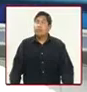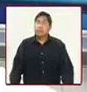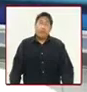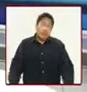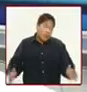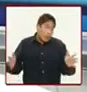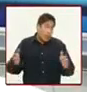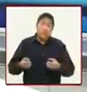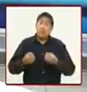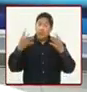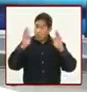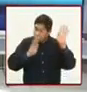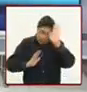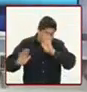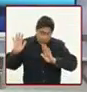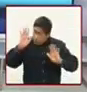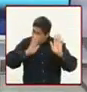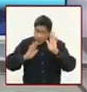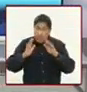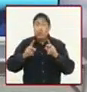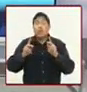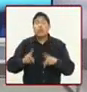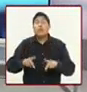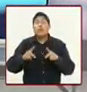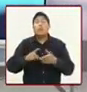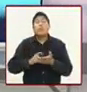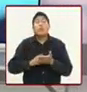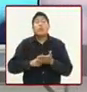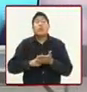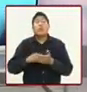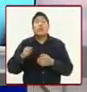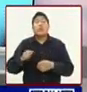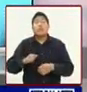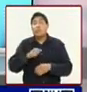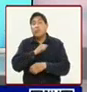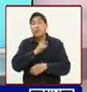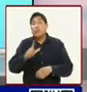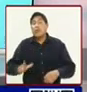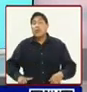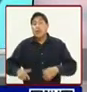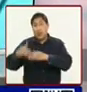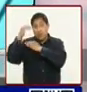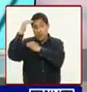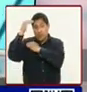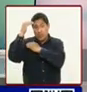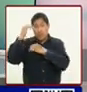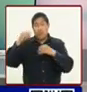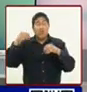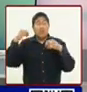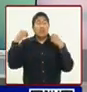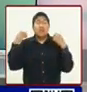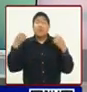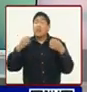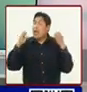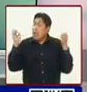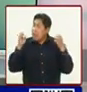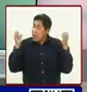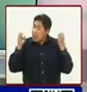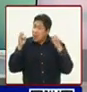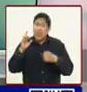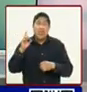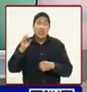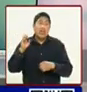Y así es, existe muchísima preocupación por parte de la gente. Es por eso que el municipio cruceño ha determinado alerta roja por el